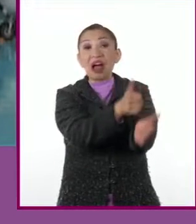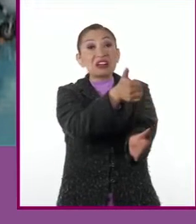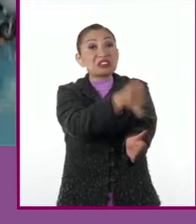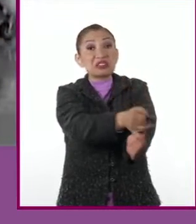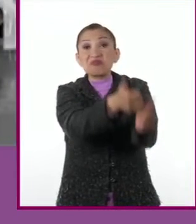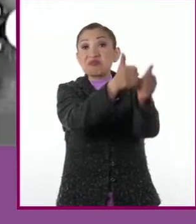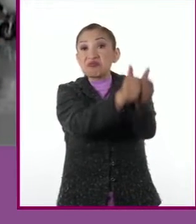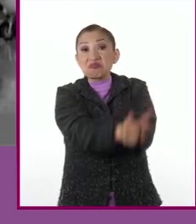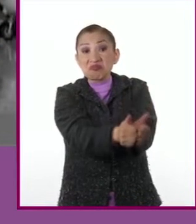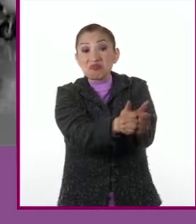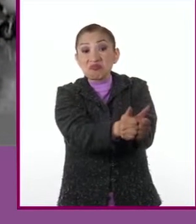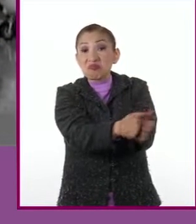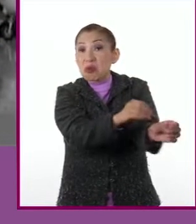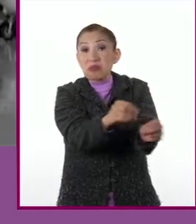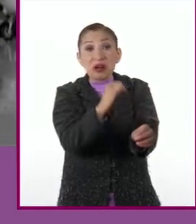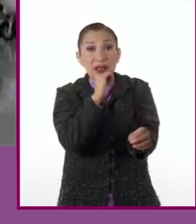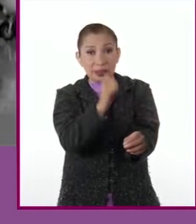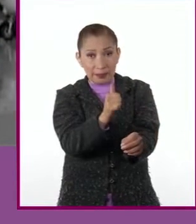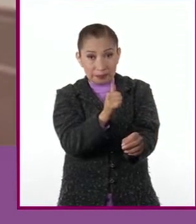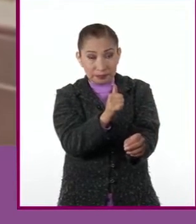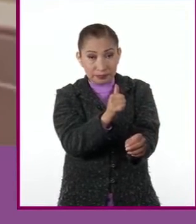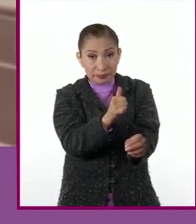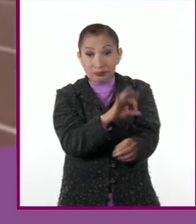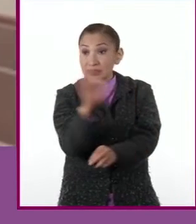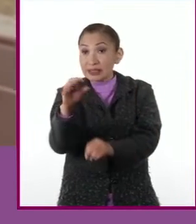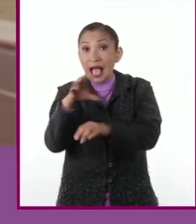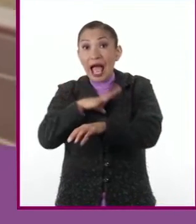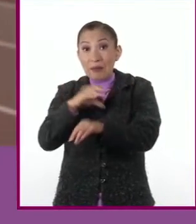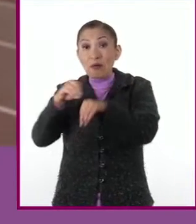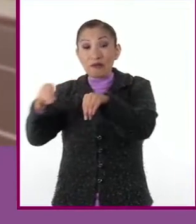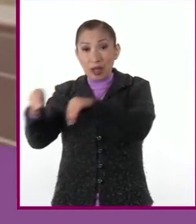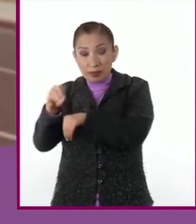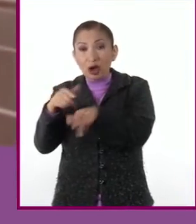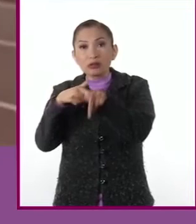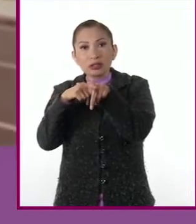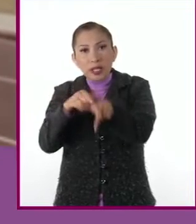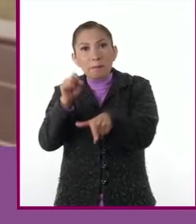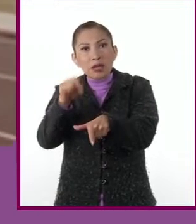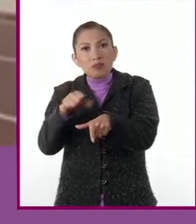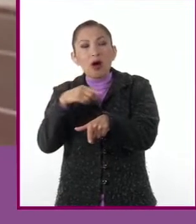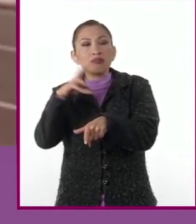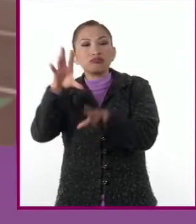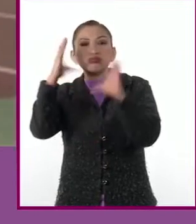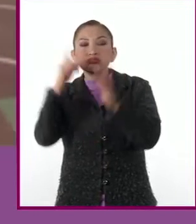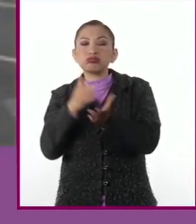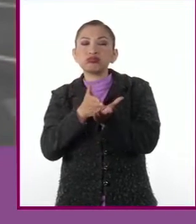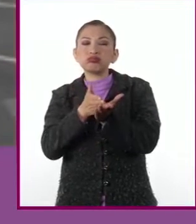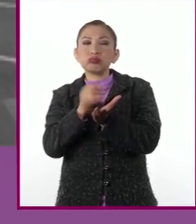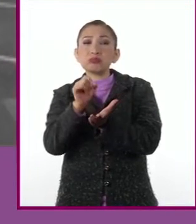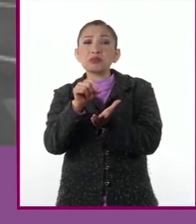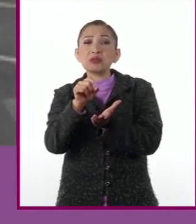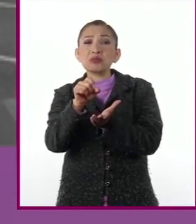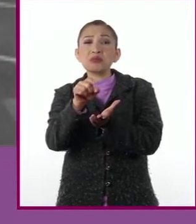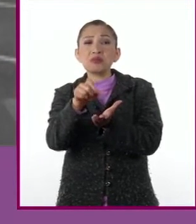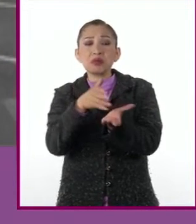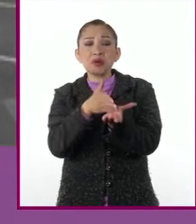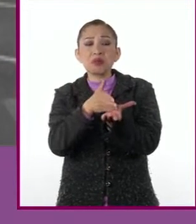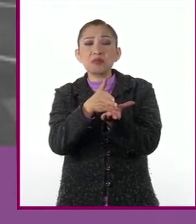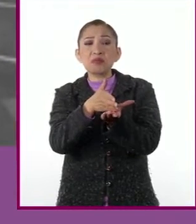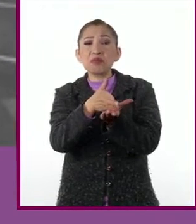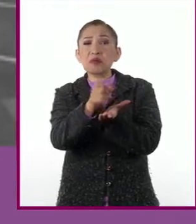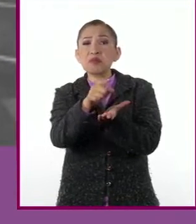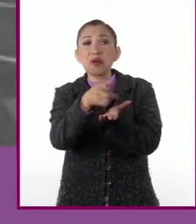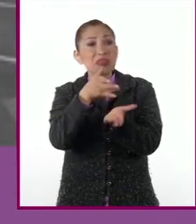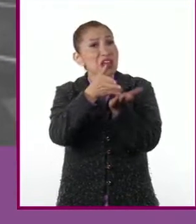permanecer igual, sin movimiento. Si se mueve, conservará su misma velocidad, es decir, la misma rapidez